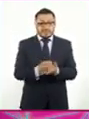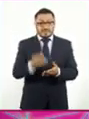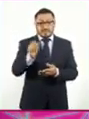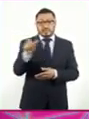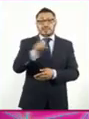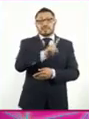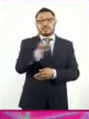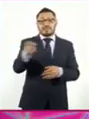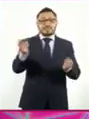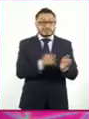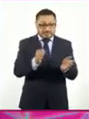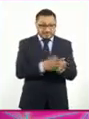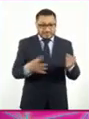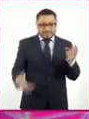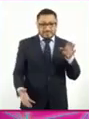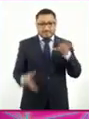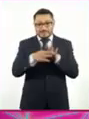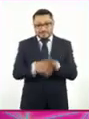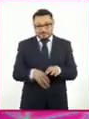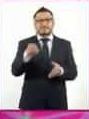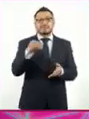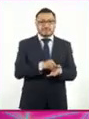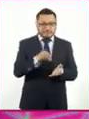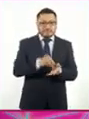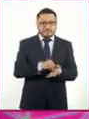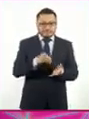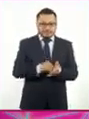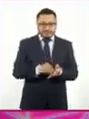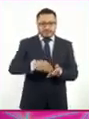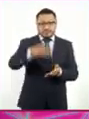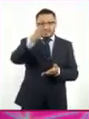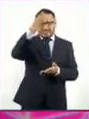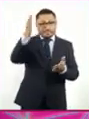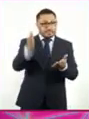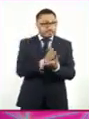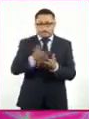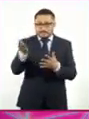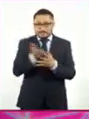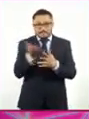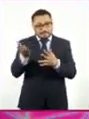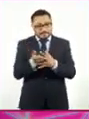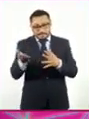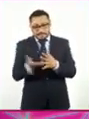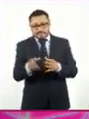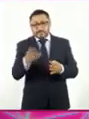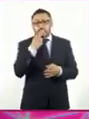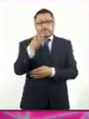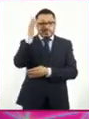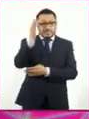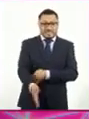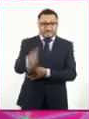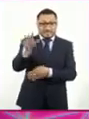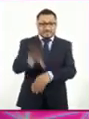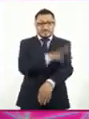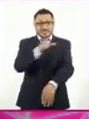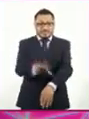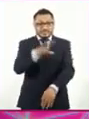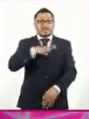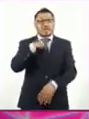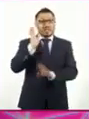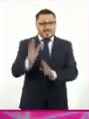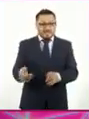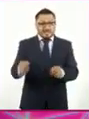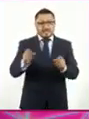100 hojas, que están unidos todavía. Para separar los cuadernos, se usa una guillotina electrónica que ya tiene grabadas